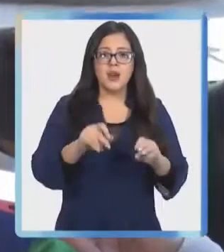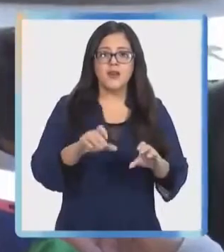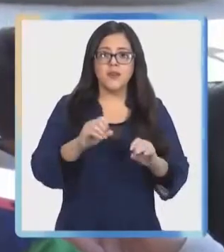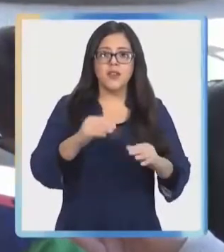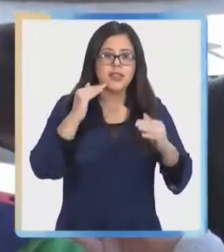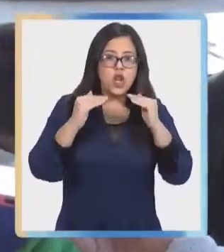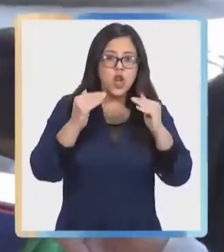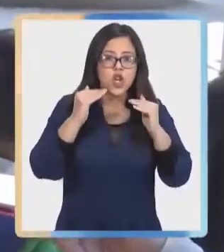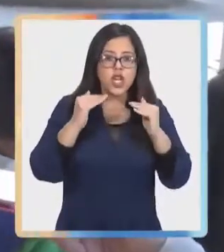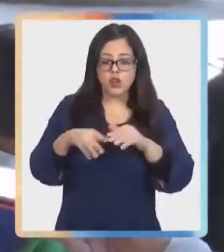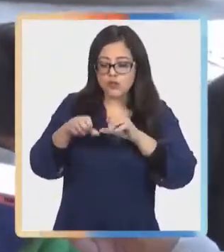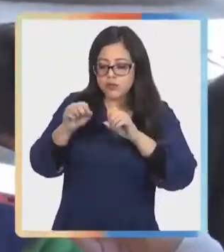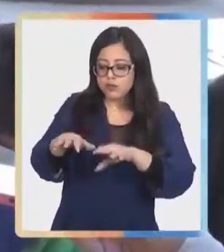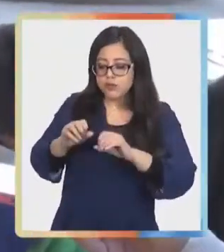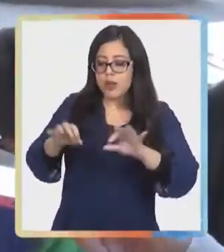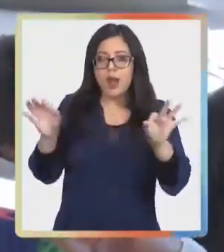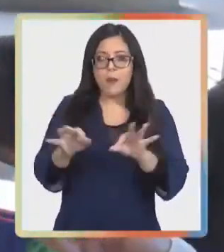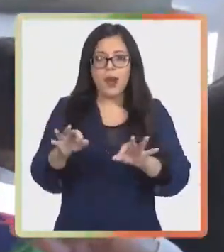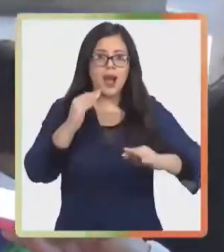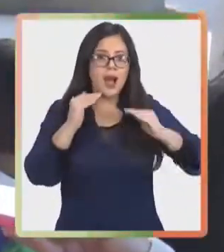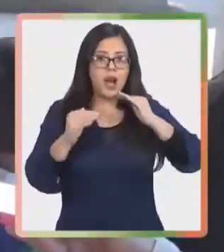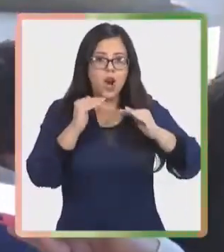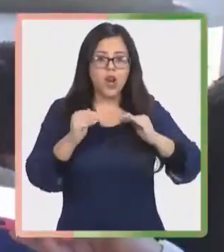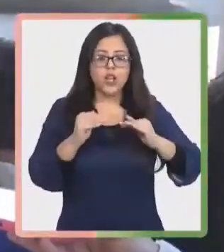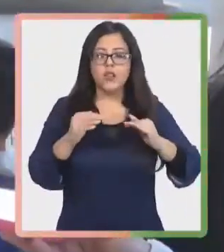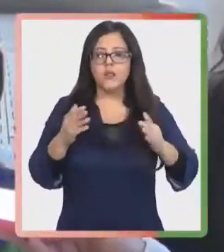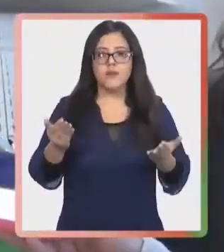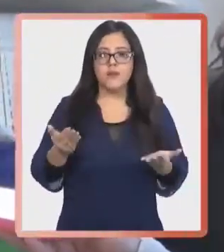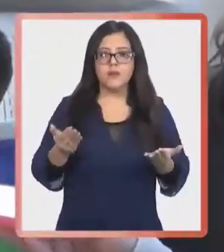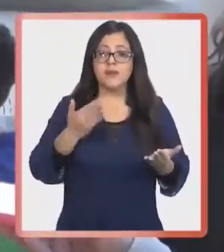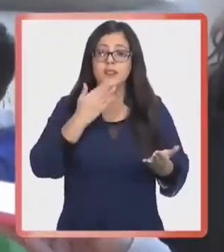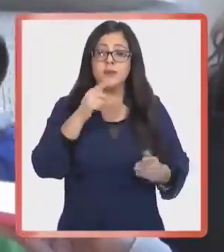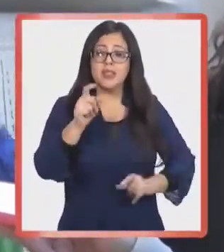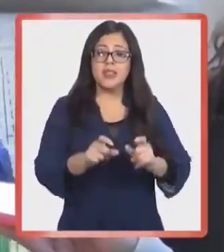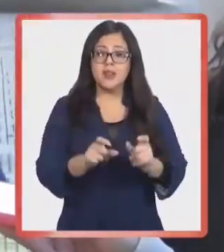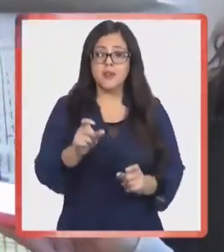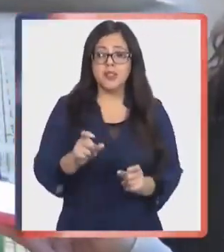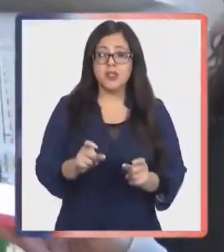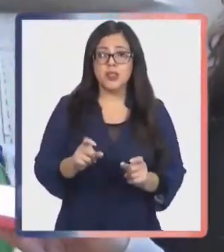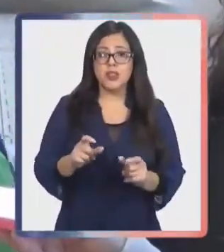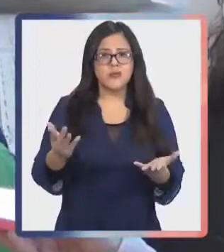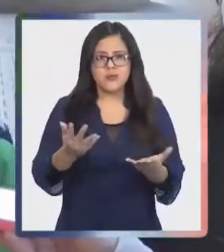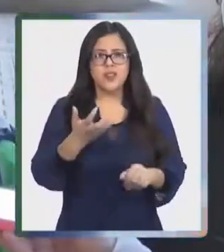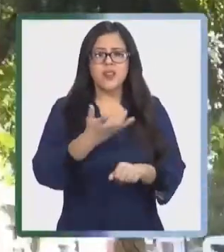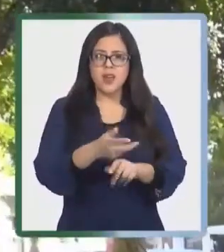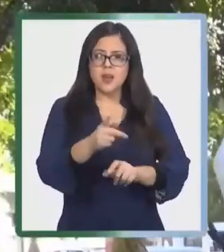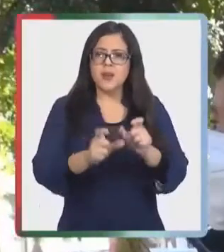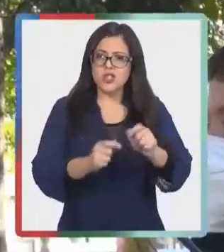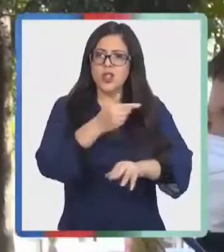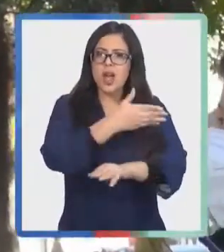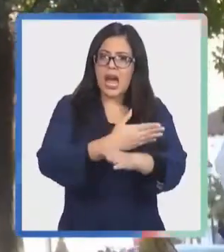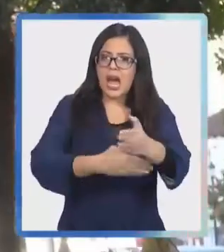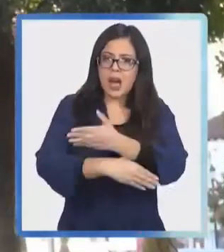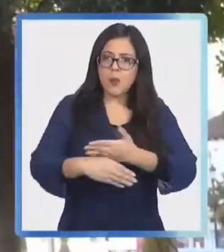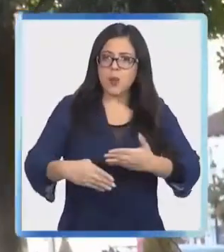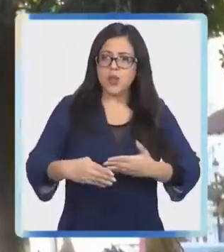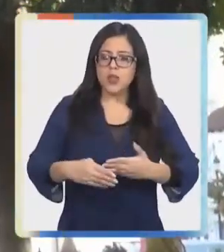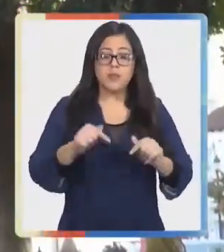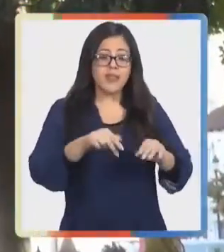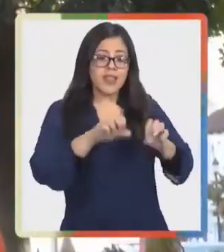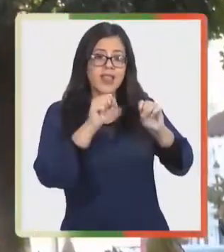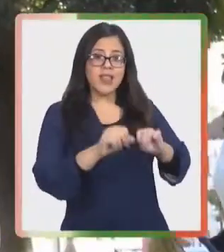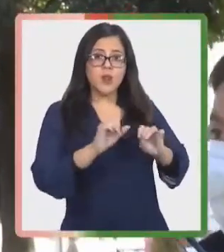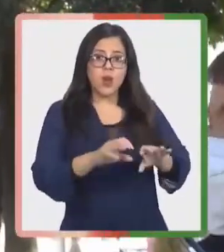la socioeducación desde la infancia, el explicarles a los niños en cierta manera y a las personas por qué existen personas